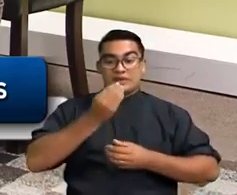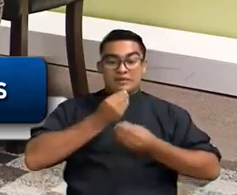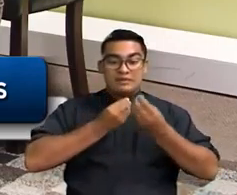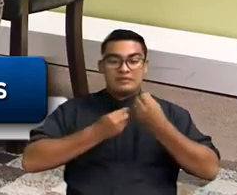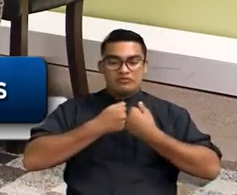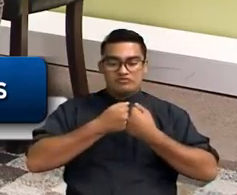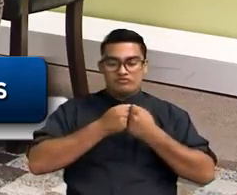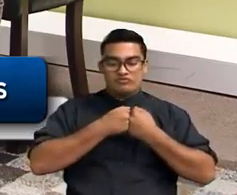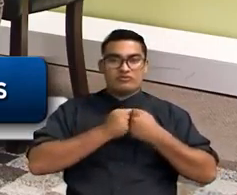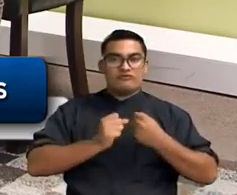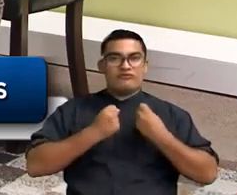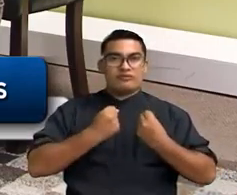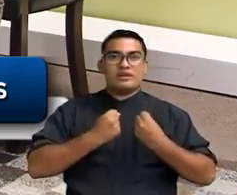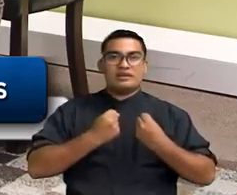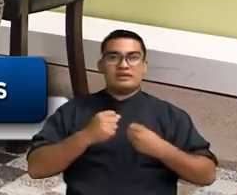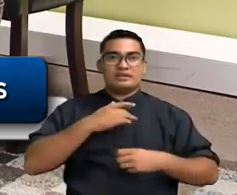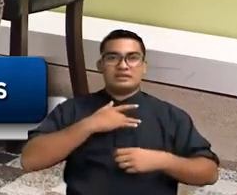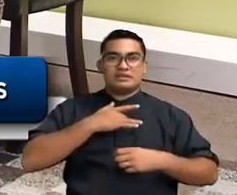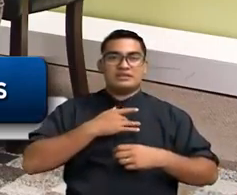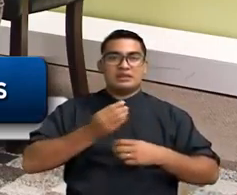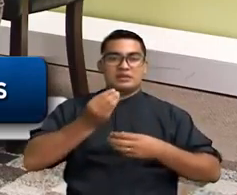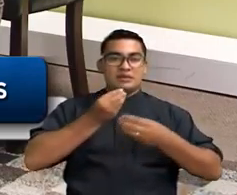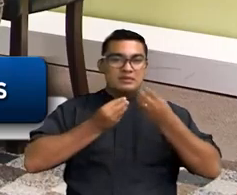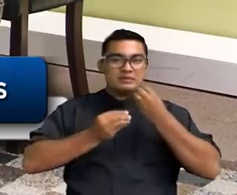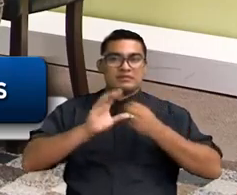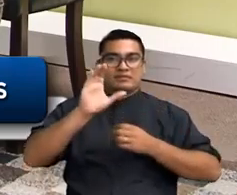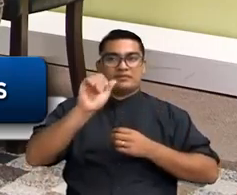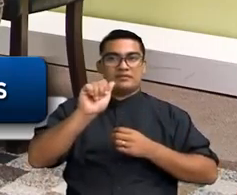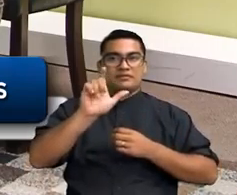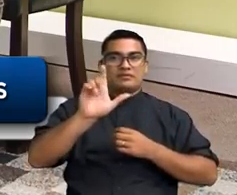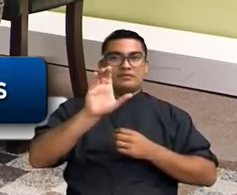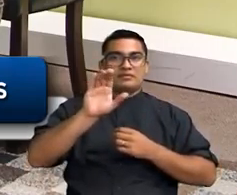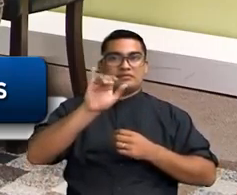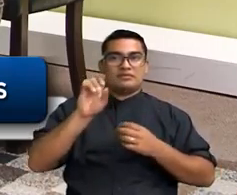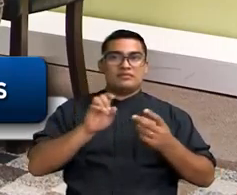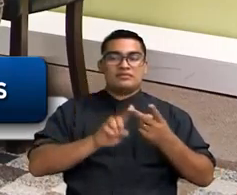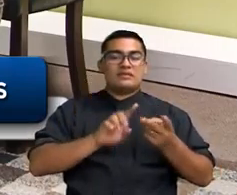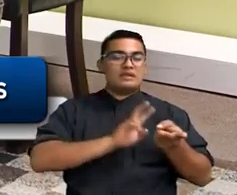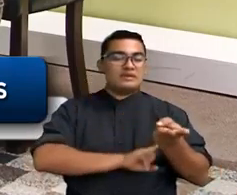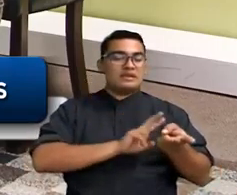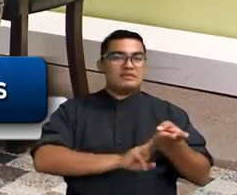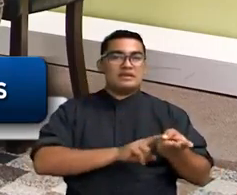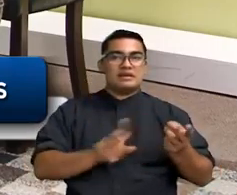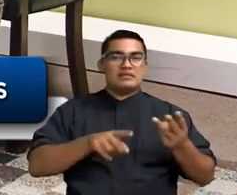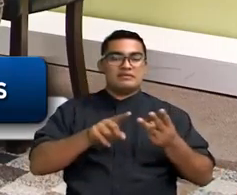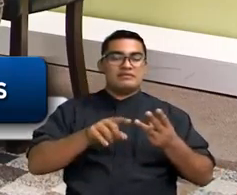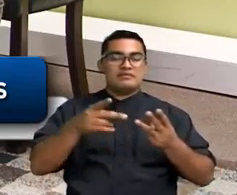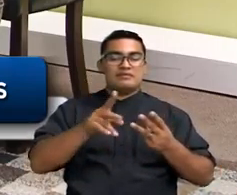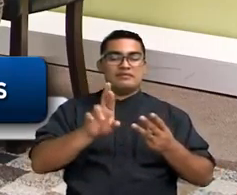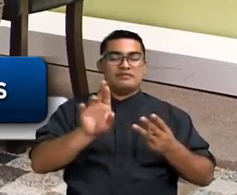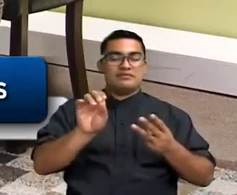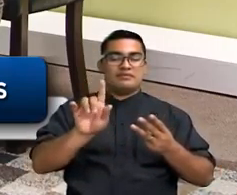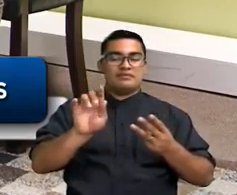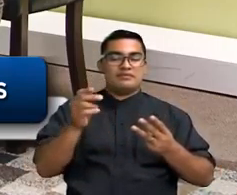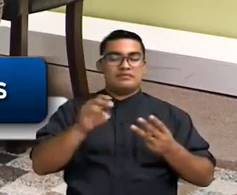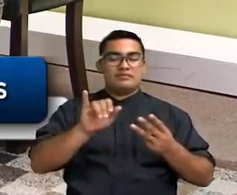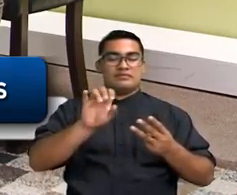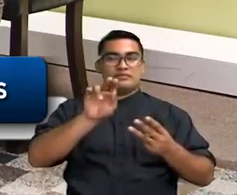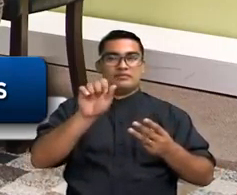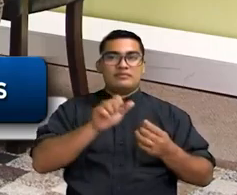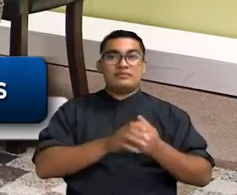ahí no estamos ingiriendo alimentos ricos, por ejemplo, en calcio, en proteína, en vitamina. Sí. El ABC de